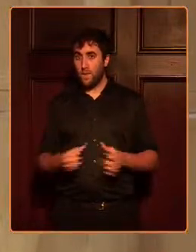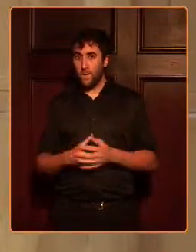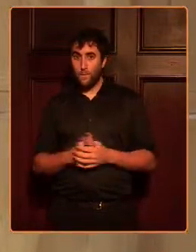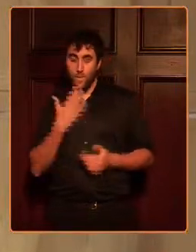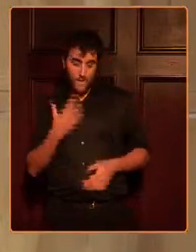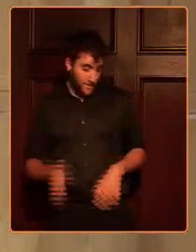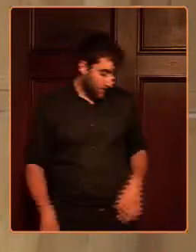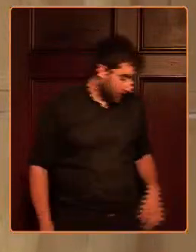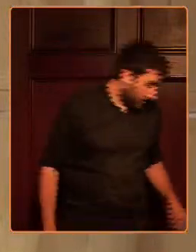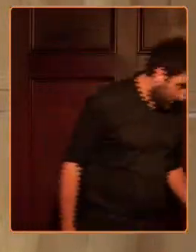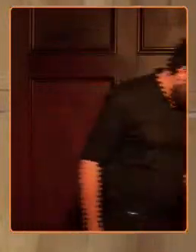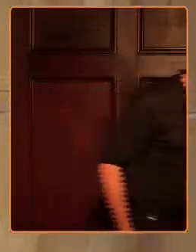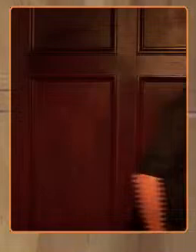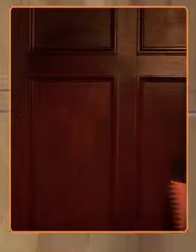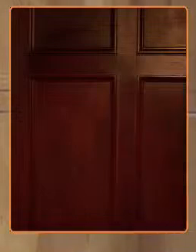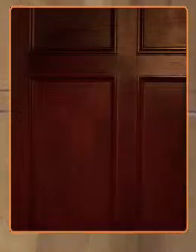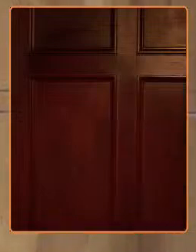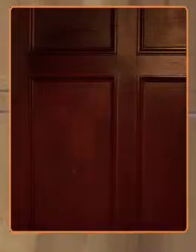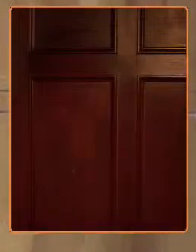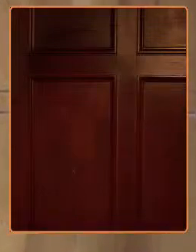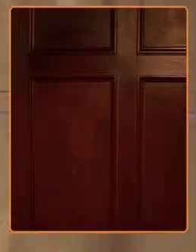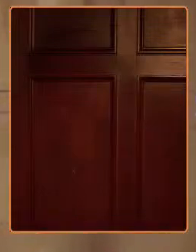Muchas gracias.